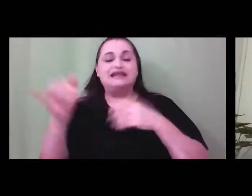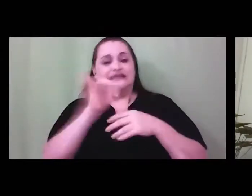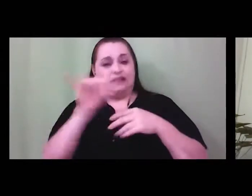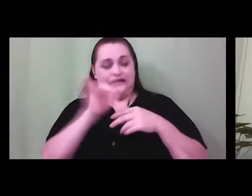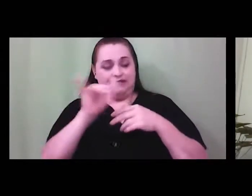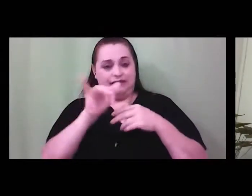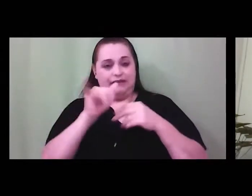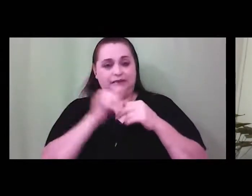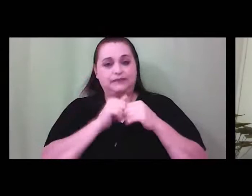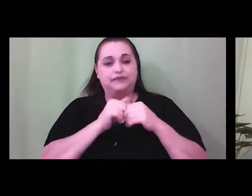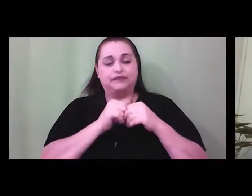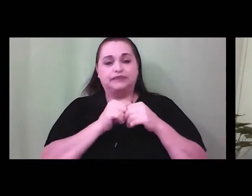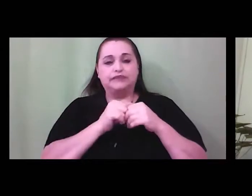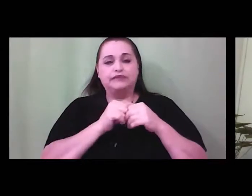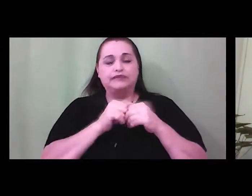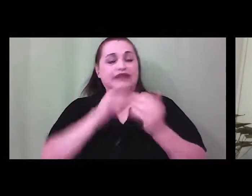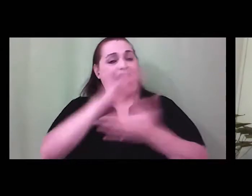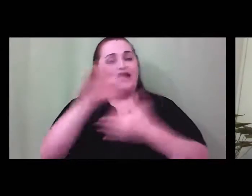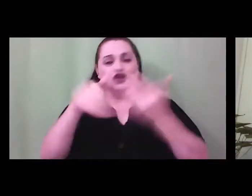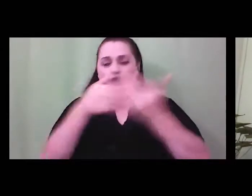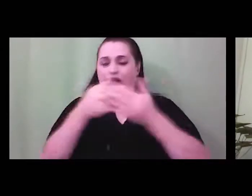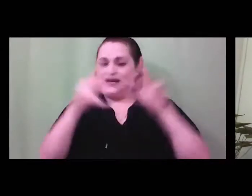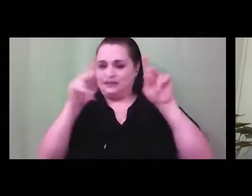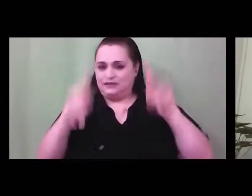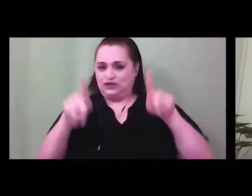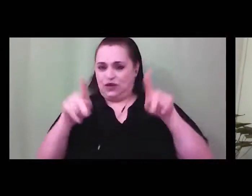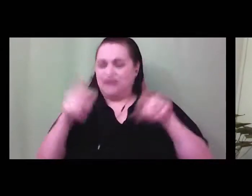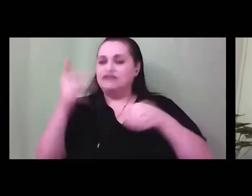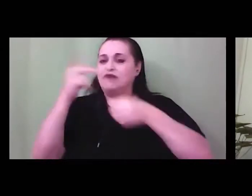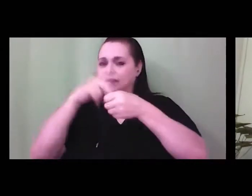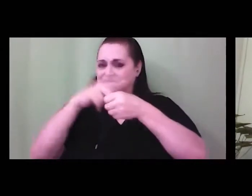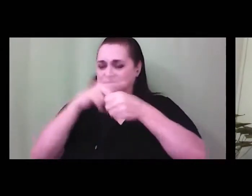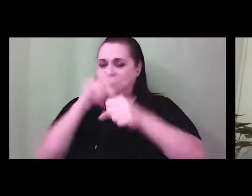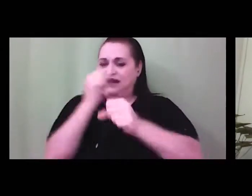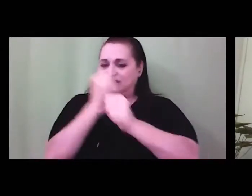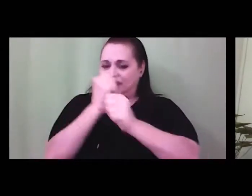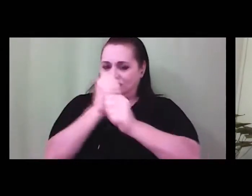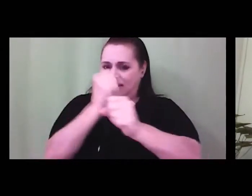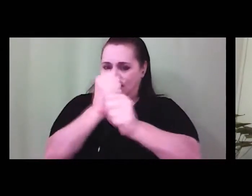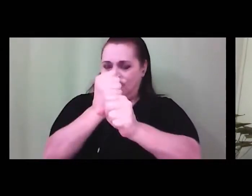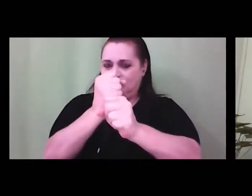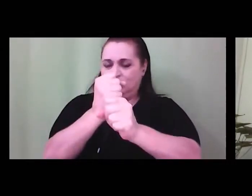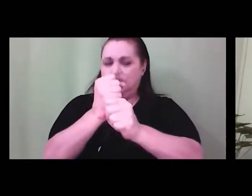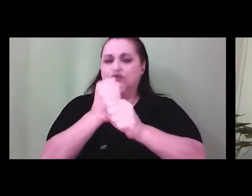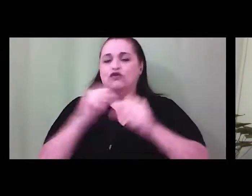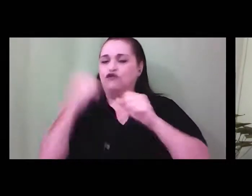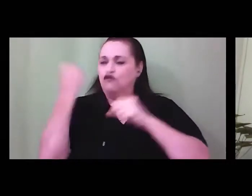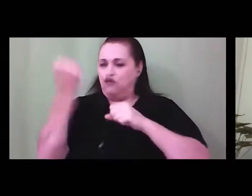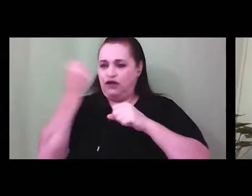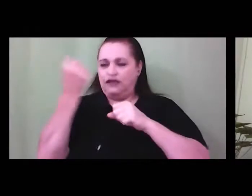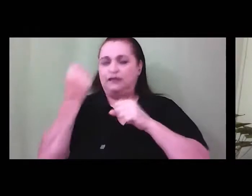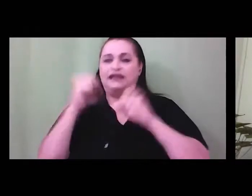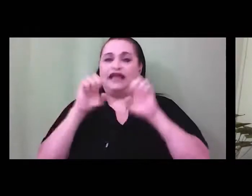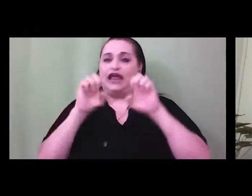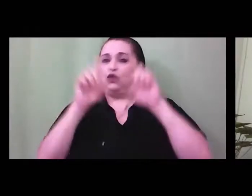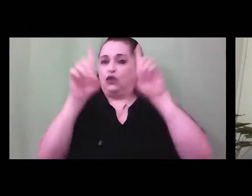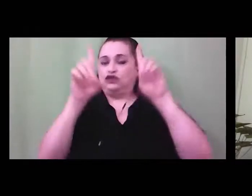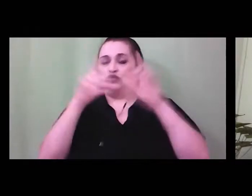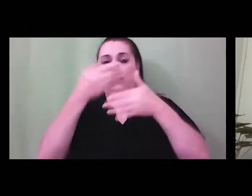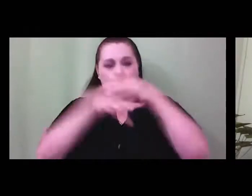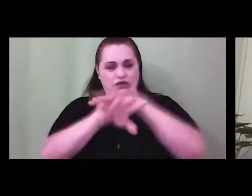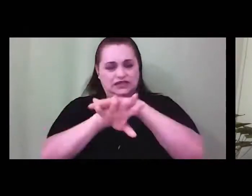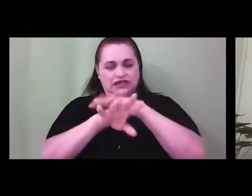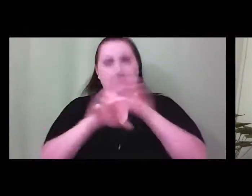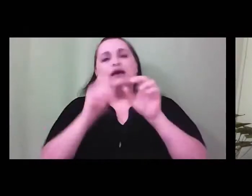que estarán también trabajando y los que están trabajando fuertemente porque la educación inclusiva sea